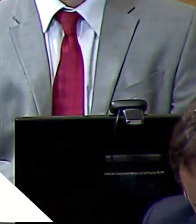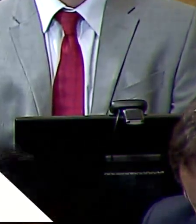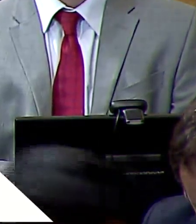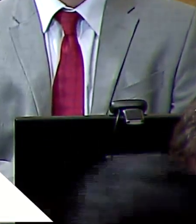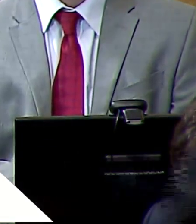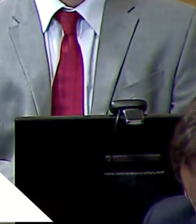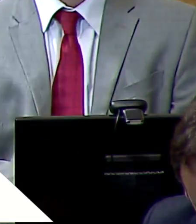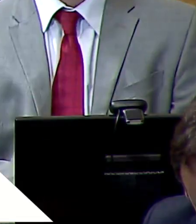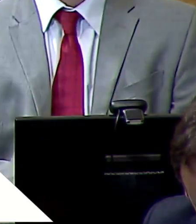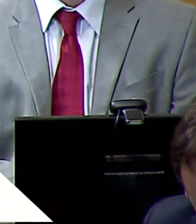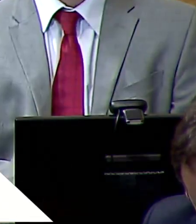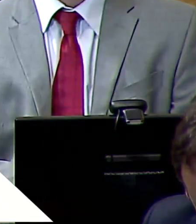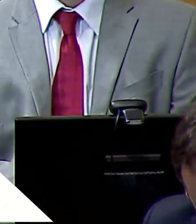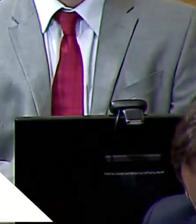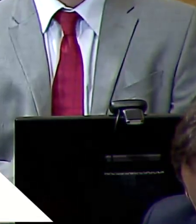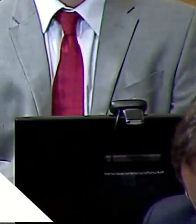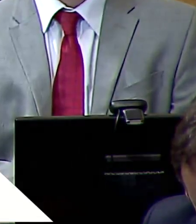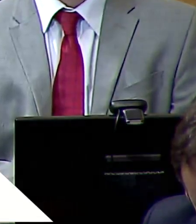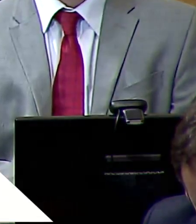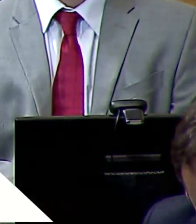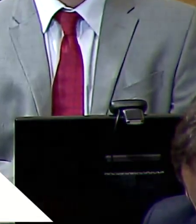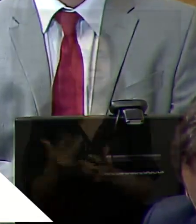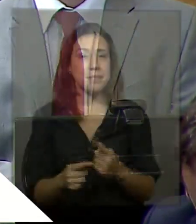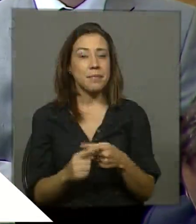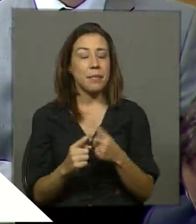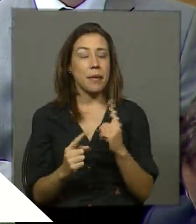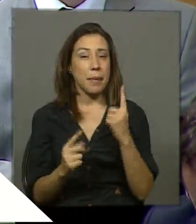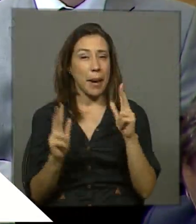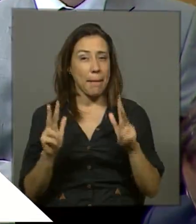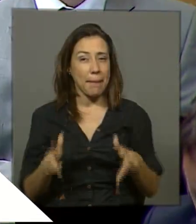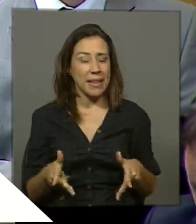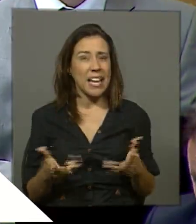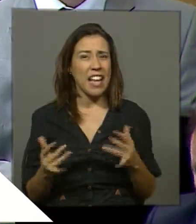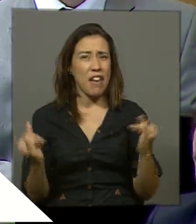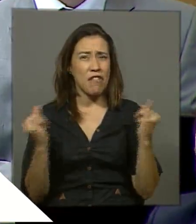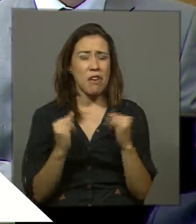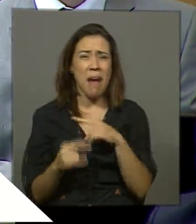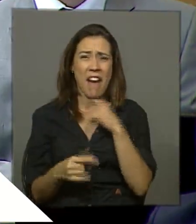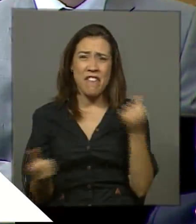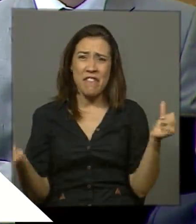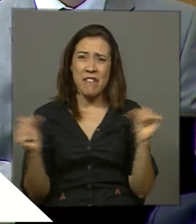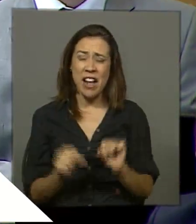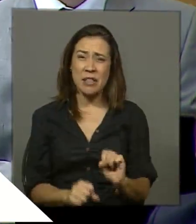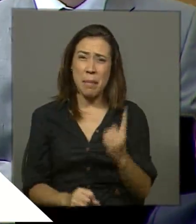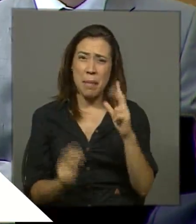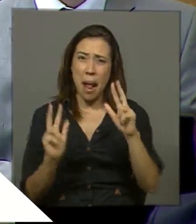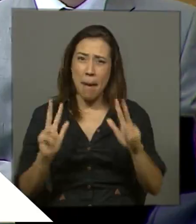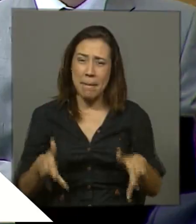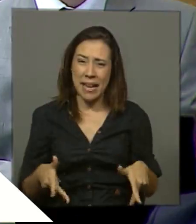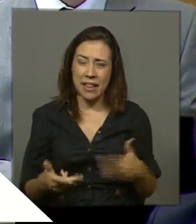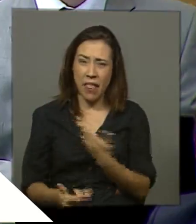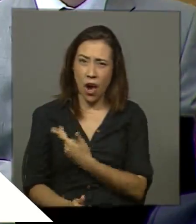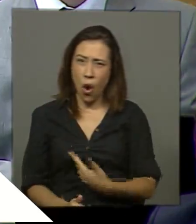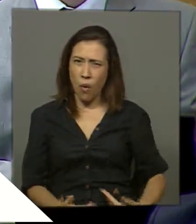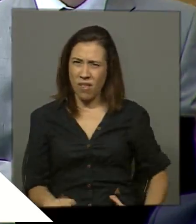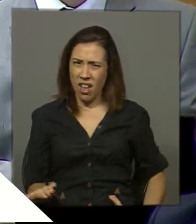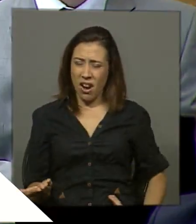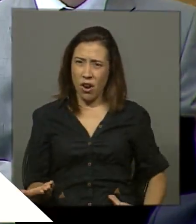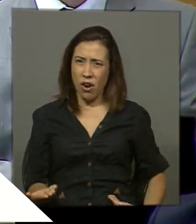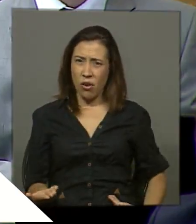de que apagar los incendios es la primera meta qué manera de fracasar en la primera meta que se ha puesto el gobierno